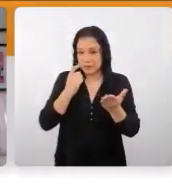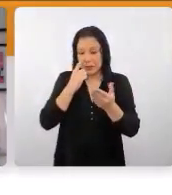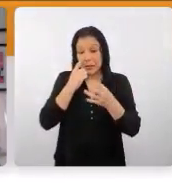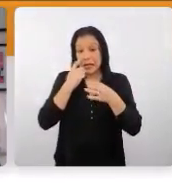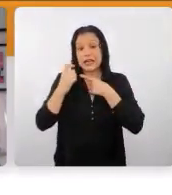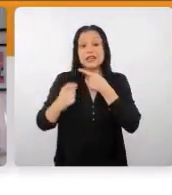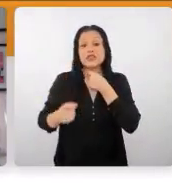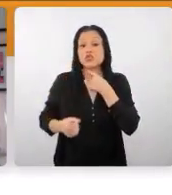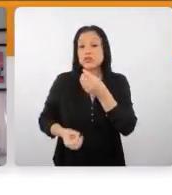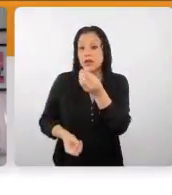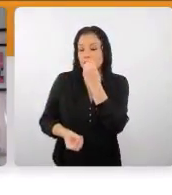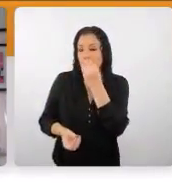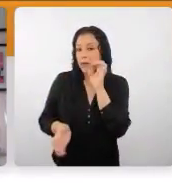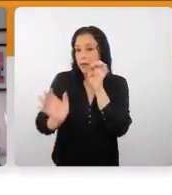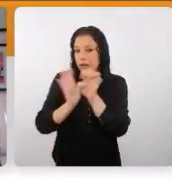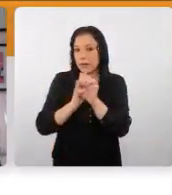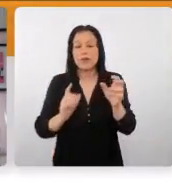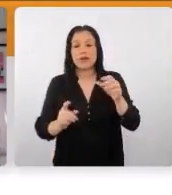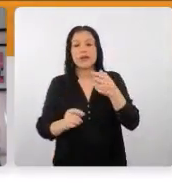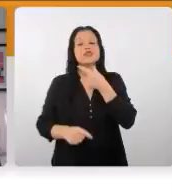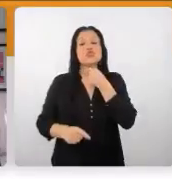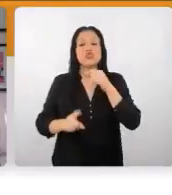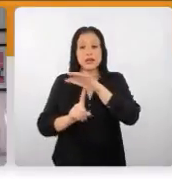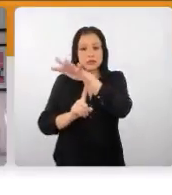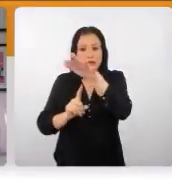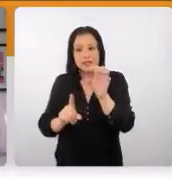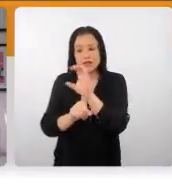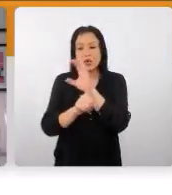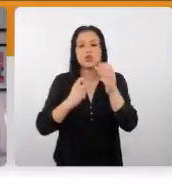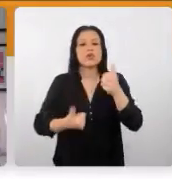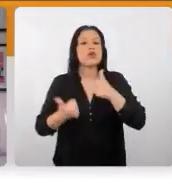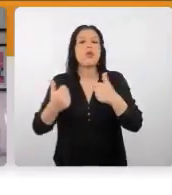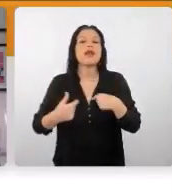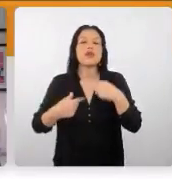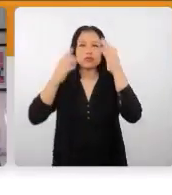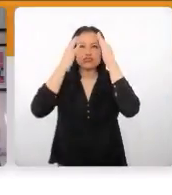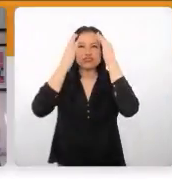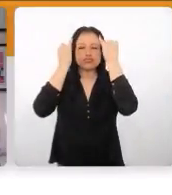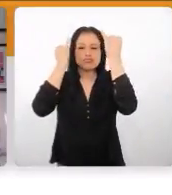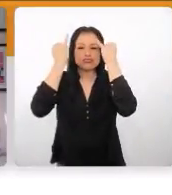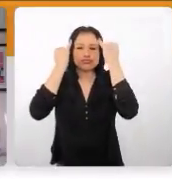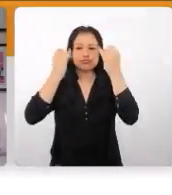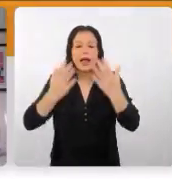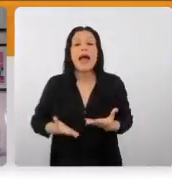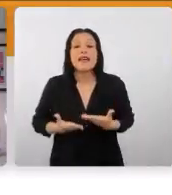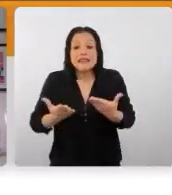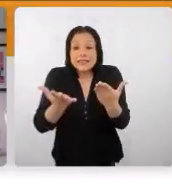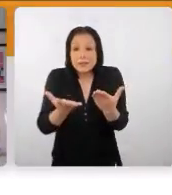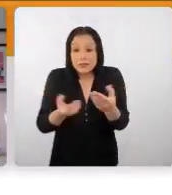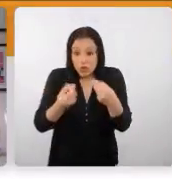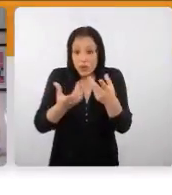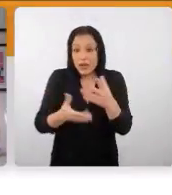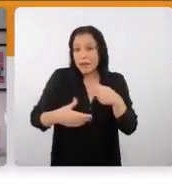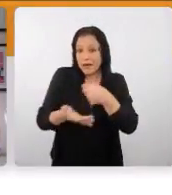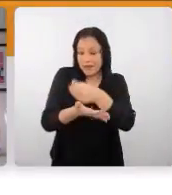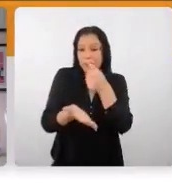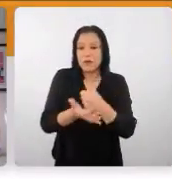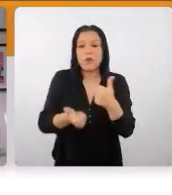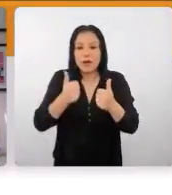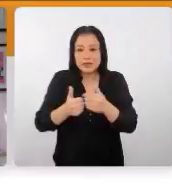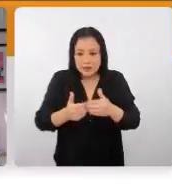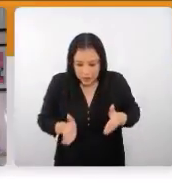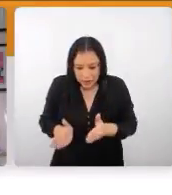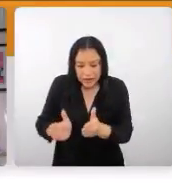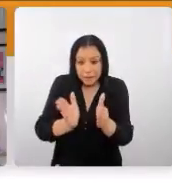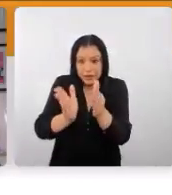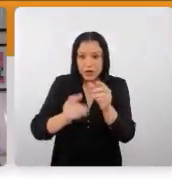gastronomía, que les gusta naturaleza, cultura. ¿Qué oferta podemos armar considerando todos estos elementos, qué rutas podemos crear